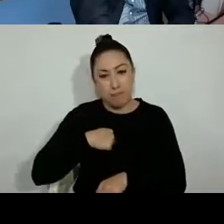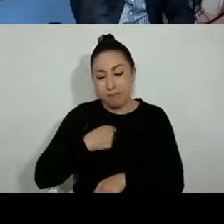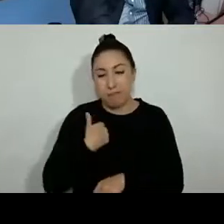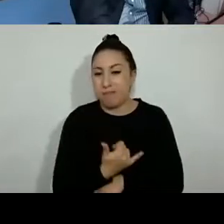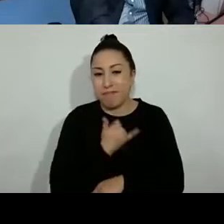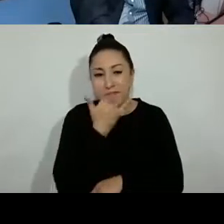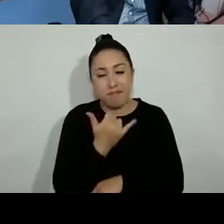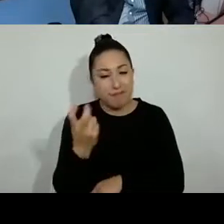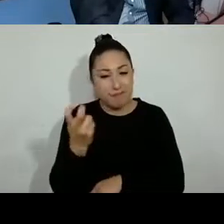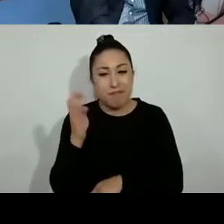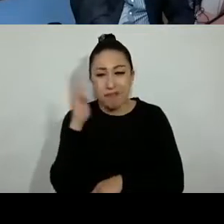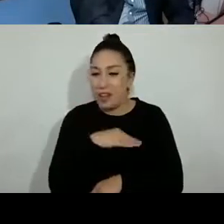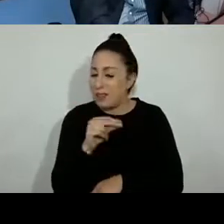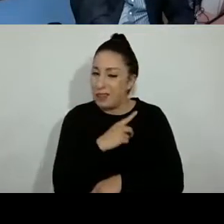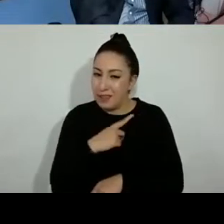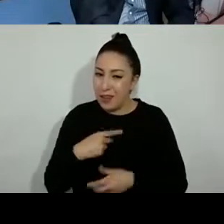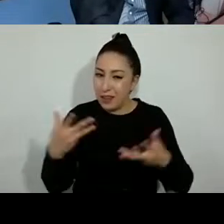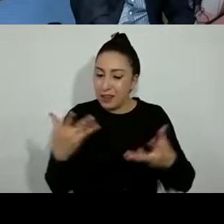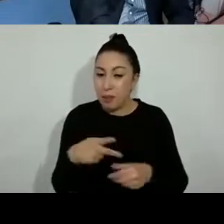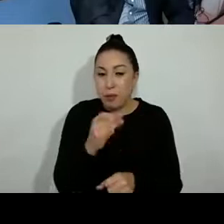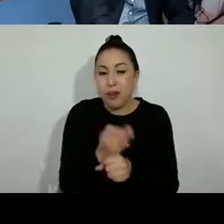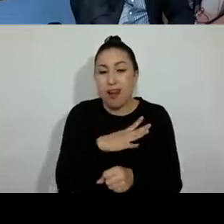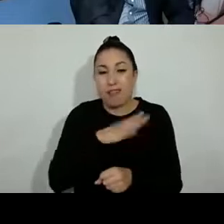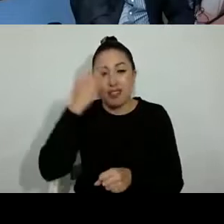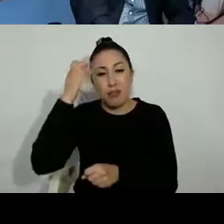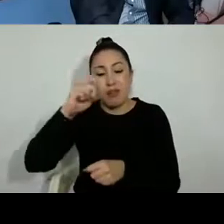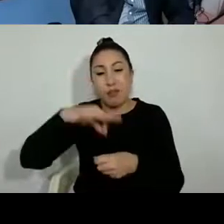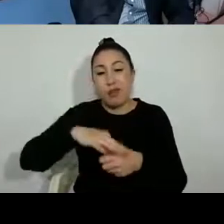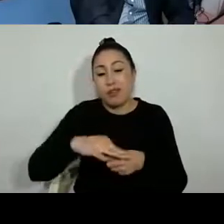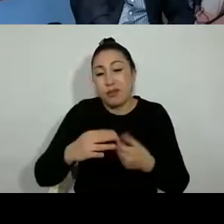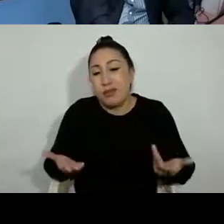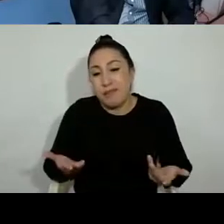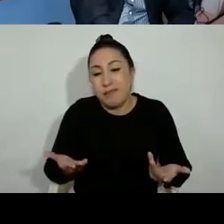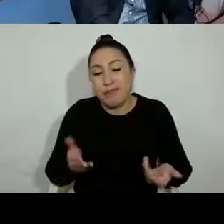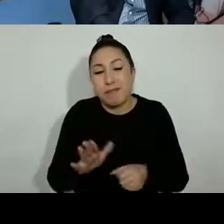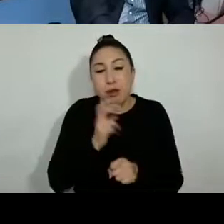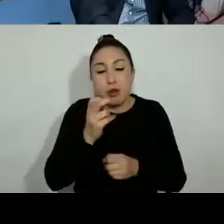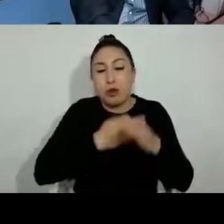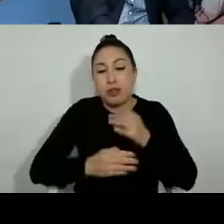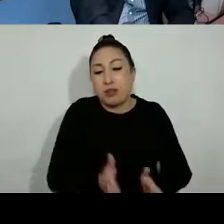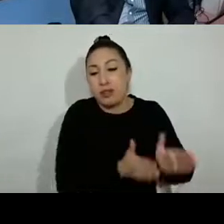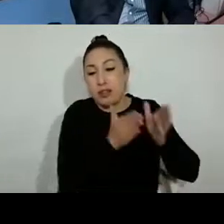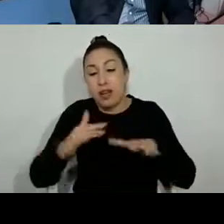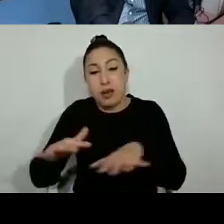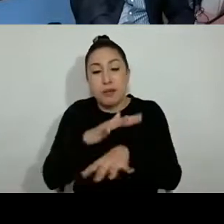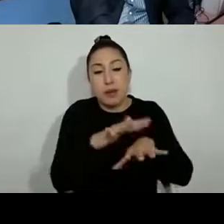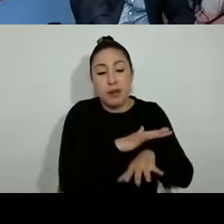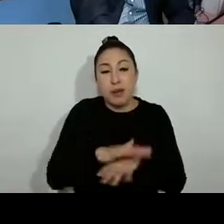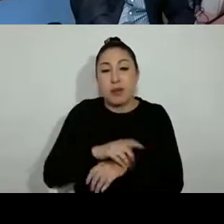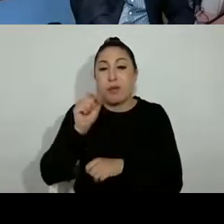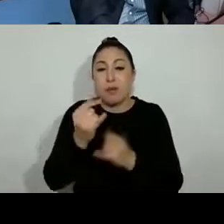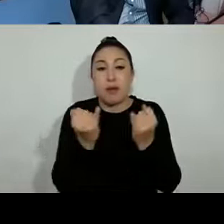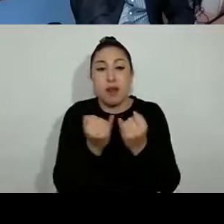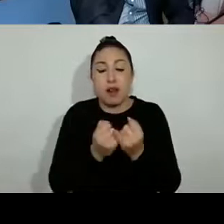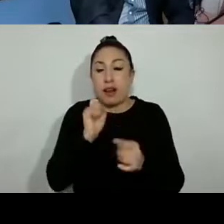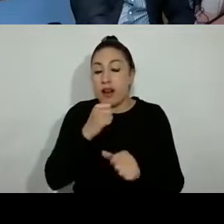están definiendo cosas. Está también el tema de la supresión del apartado B